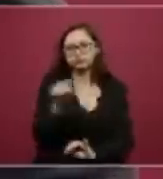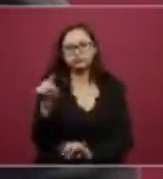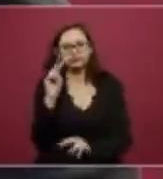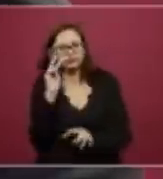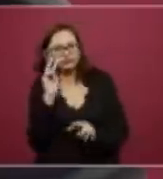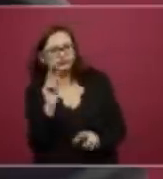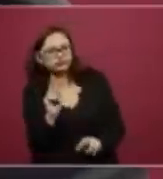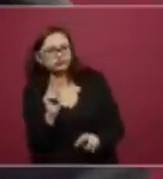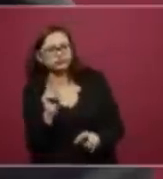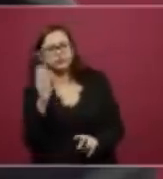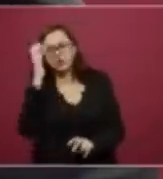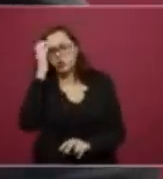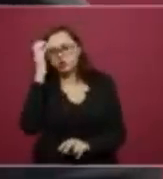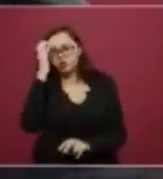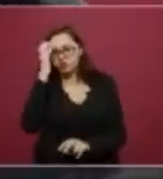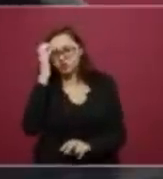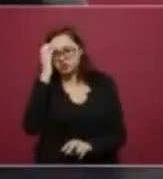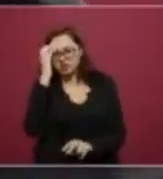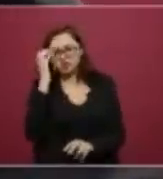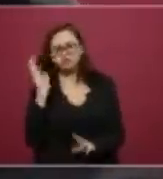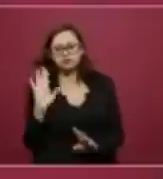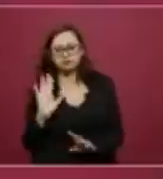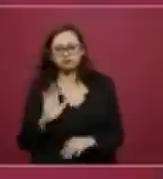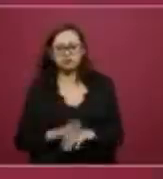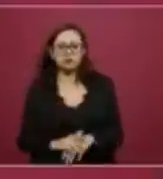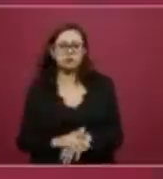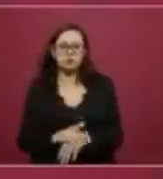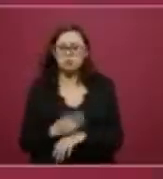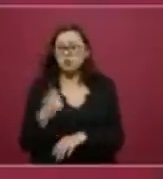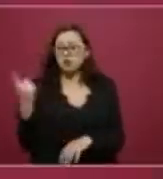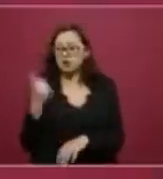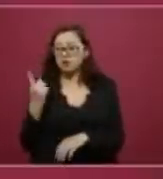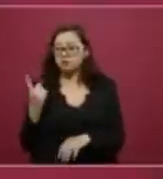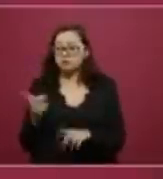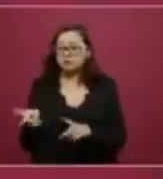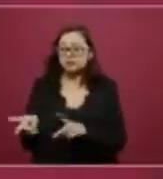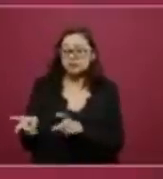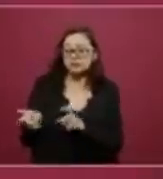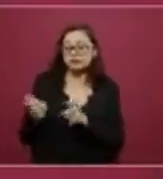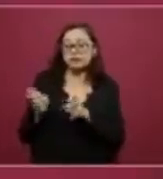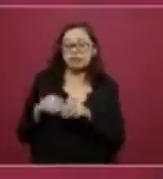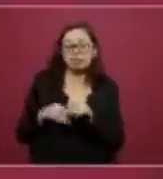se conozca bien, porque solo hubo una filtración